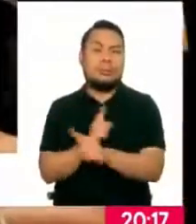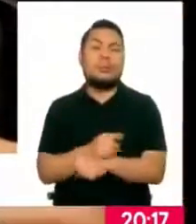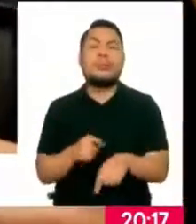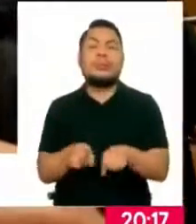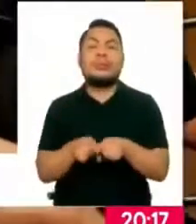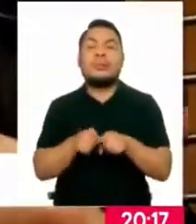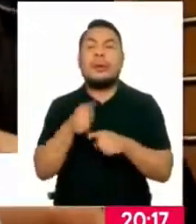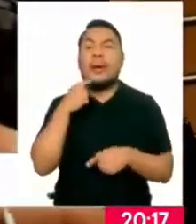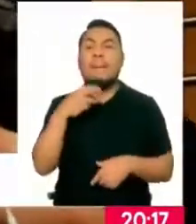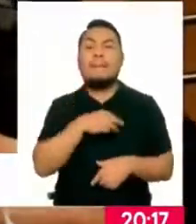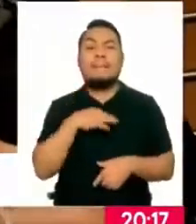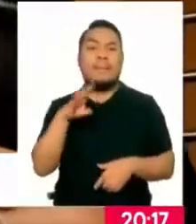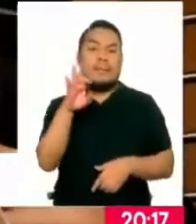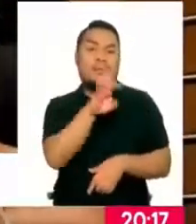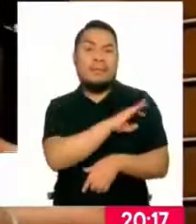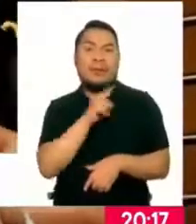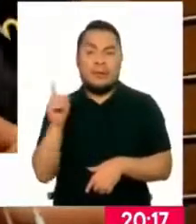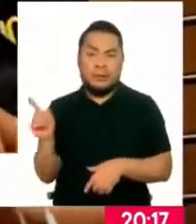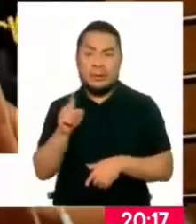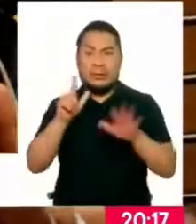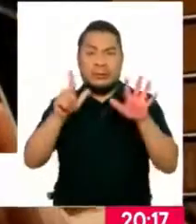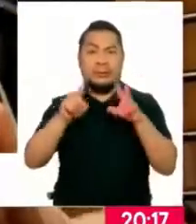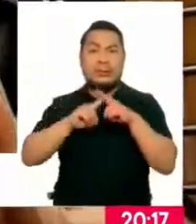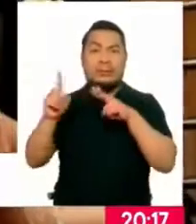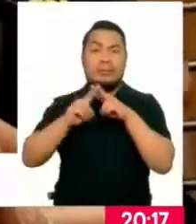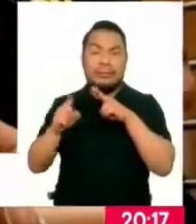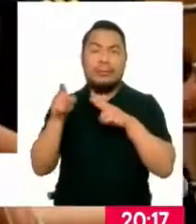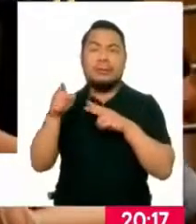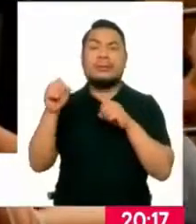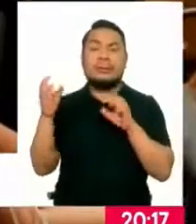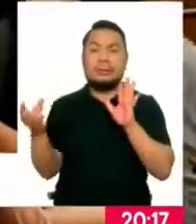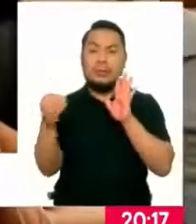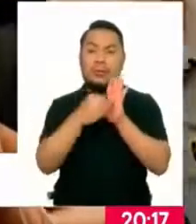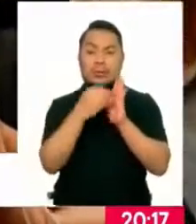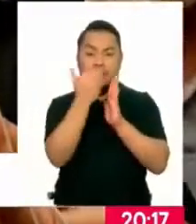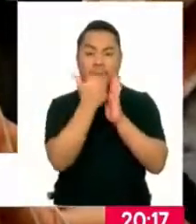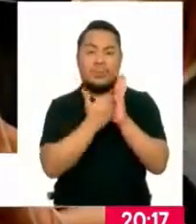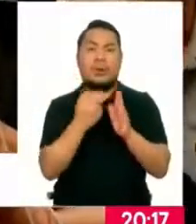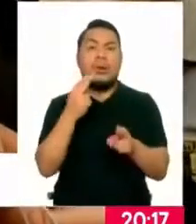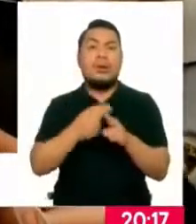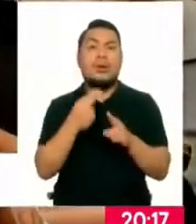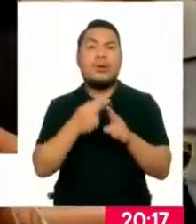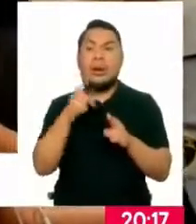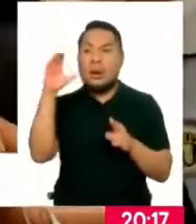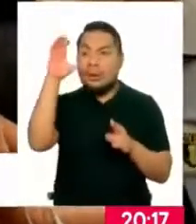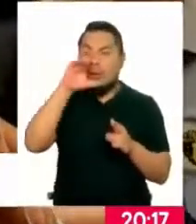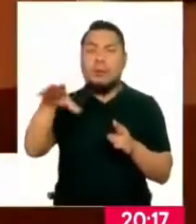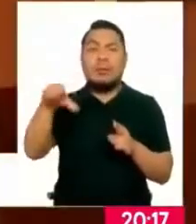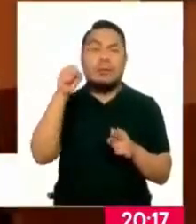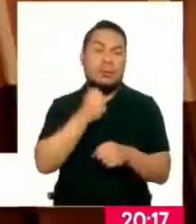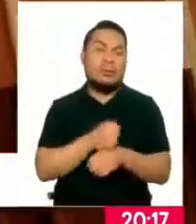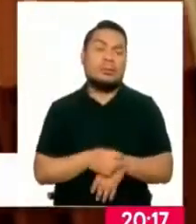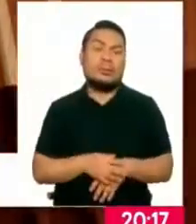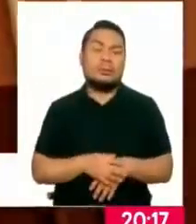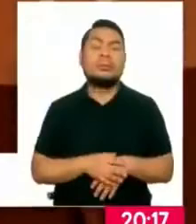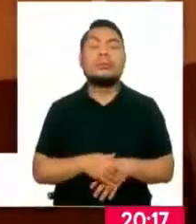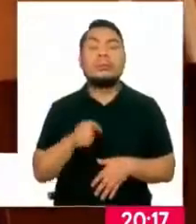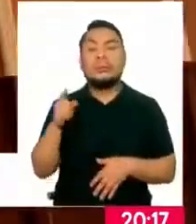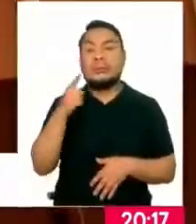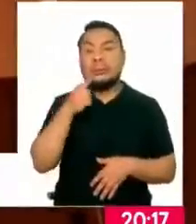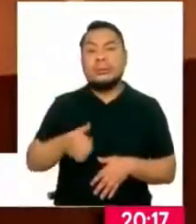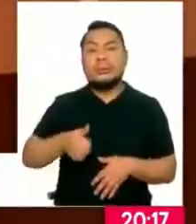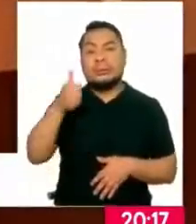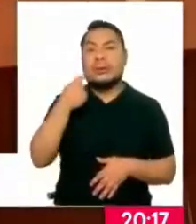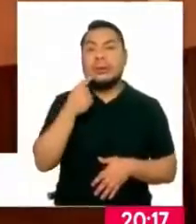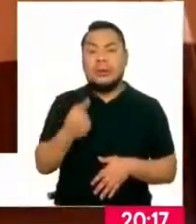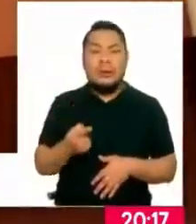al Ministerio del Interior para que estos 7 fugados figuren en el sistema de recompensas del Ministerio del Interior. El INPE informó que